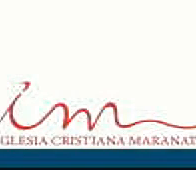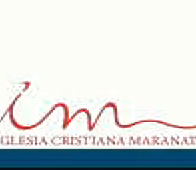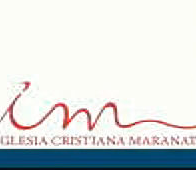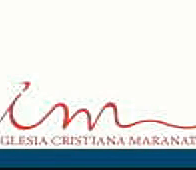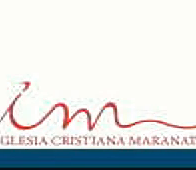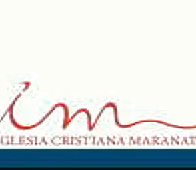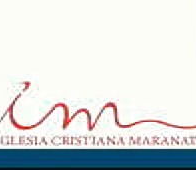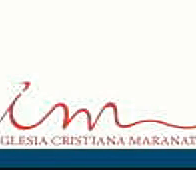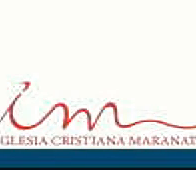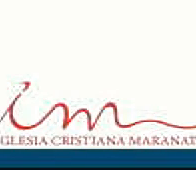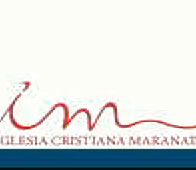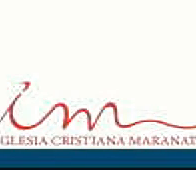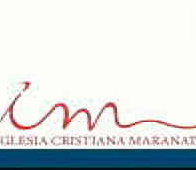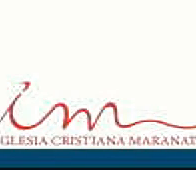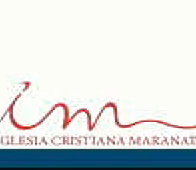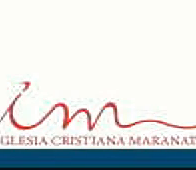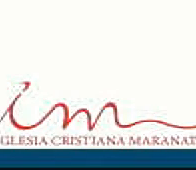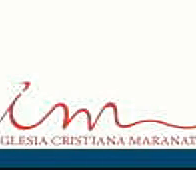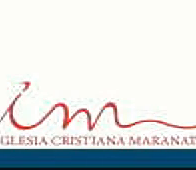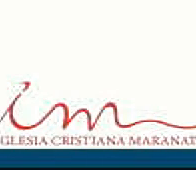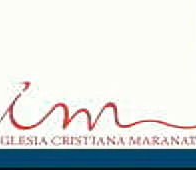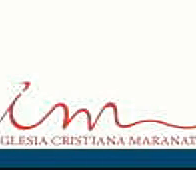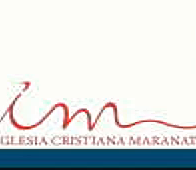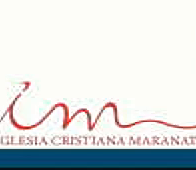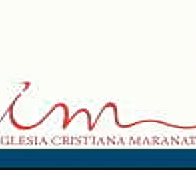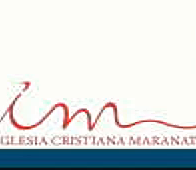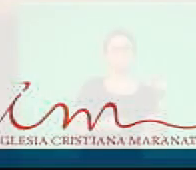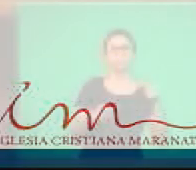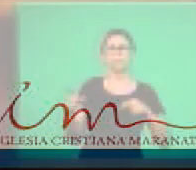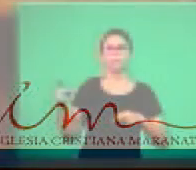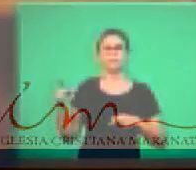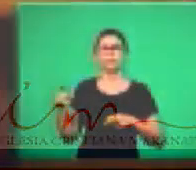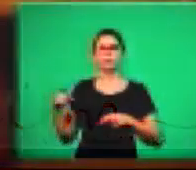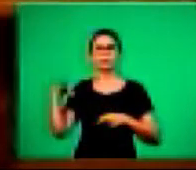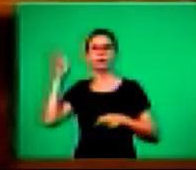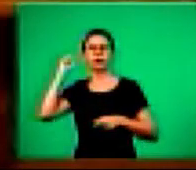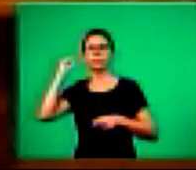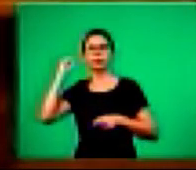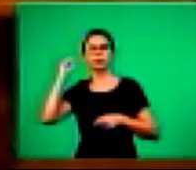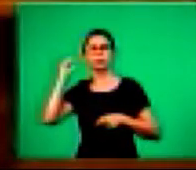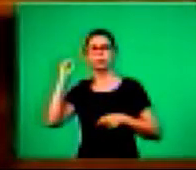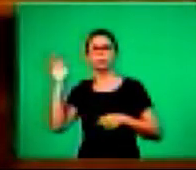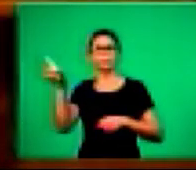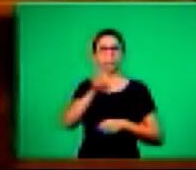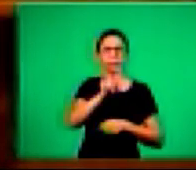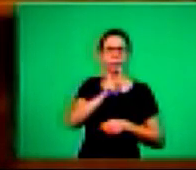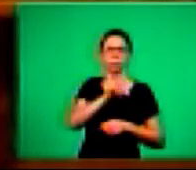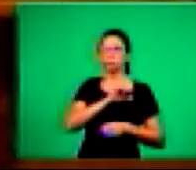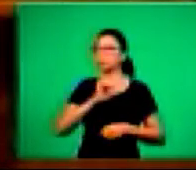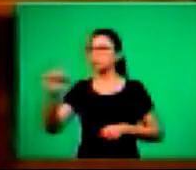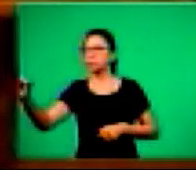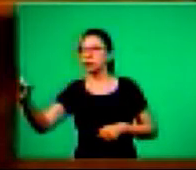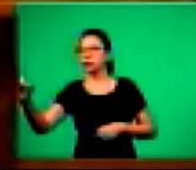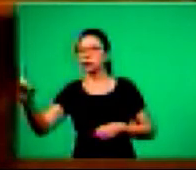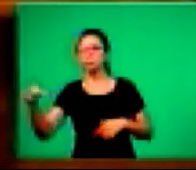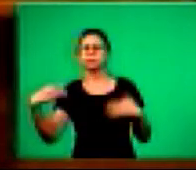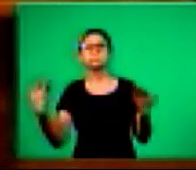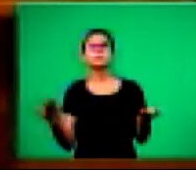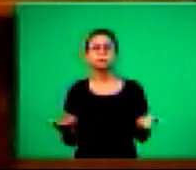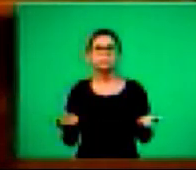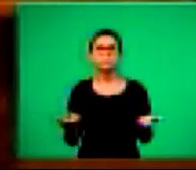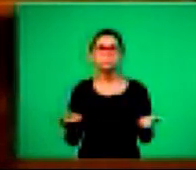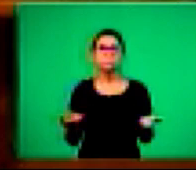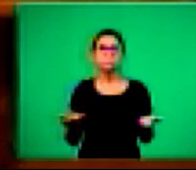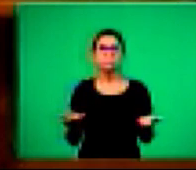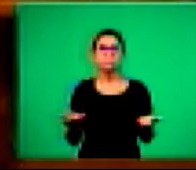de dirección contra el cual fue el grito cuál fue el grito sano cuál fue el grito la cual fue la hora medianoche